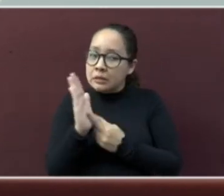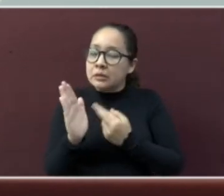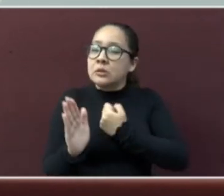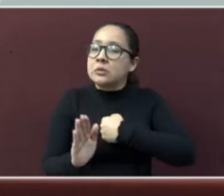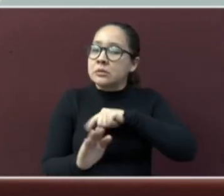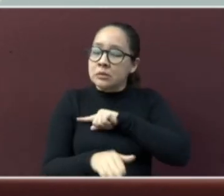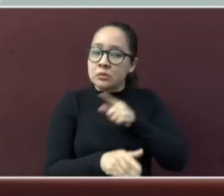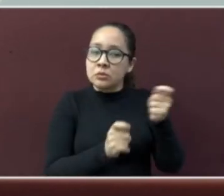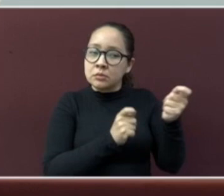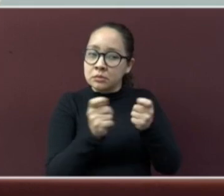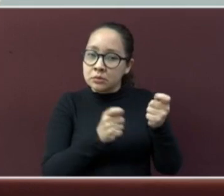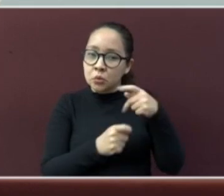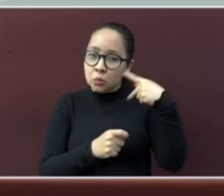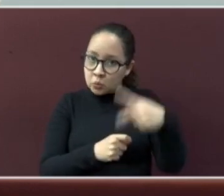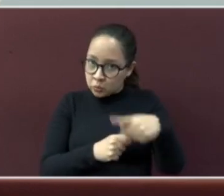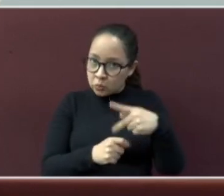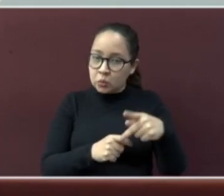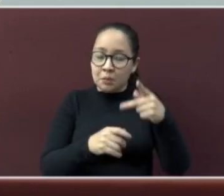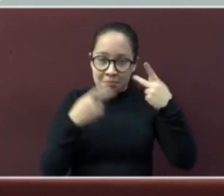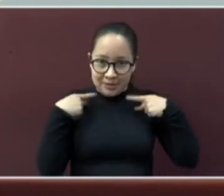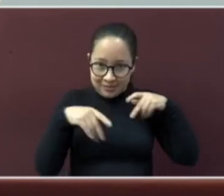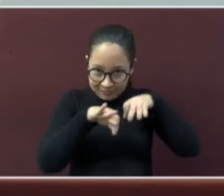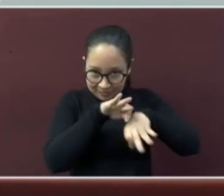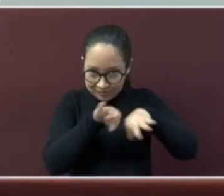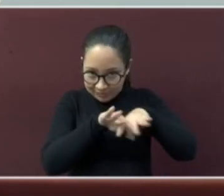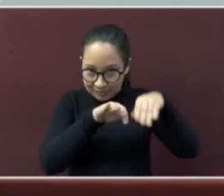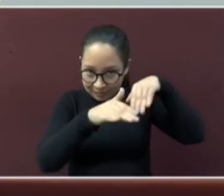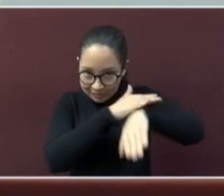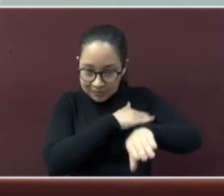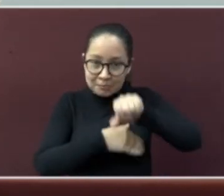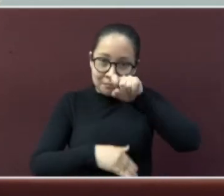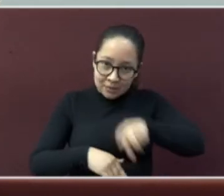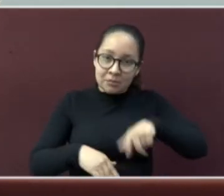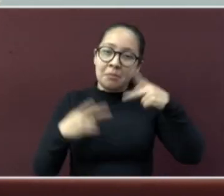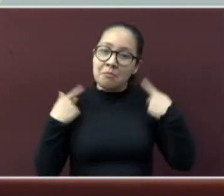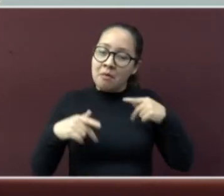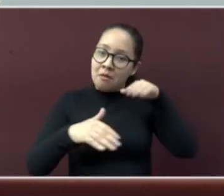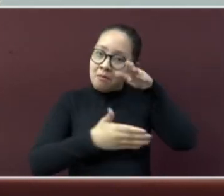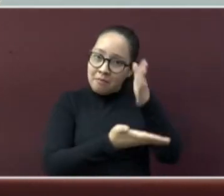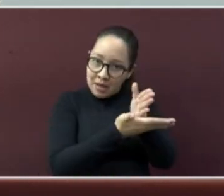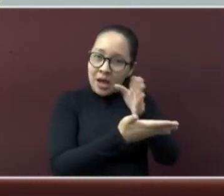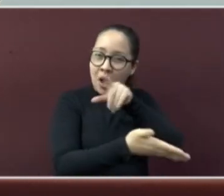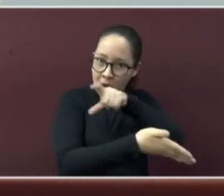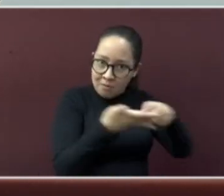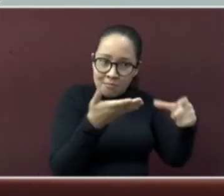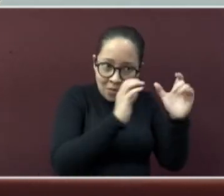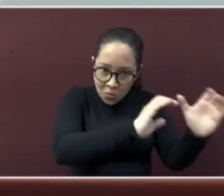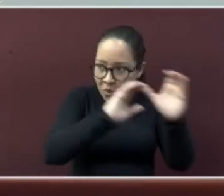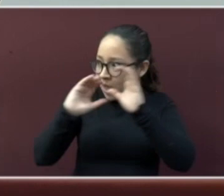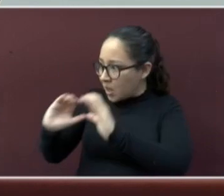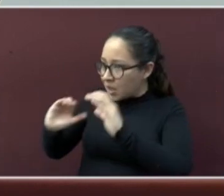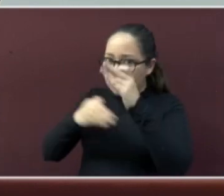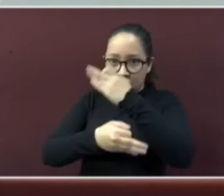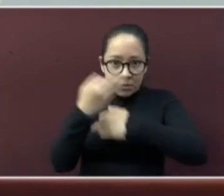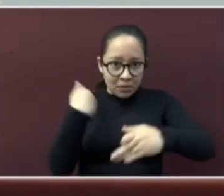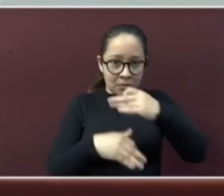para sus trabajadores y sus clientes por eso es que cada día